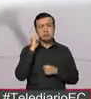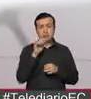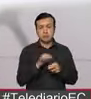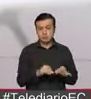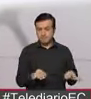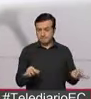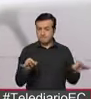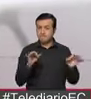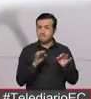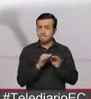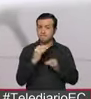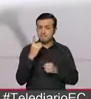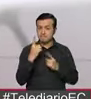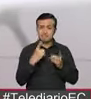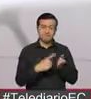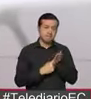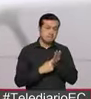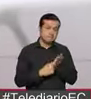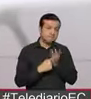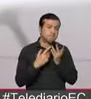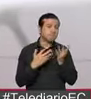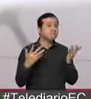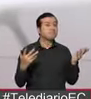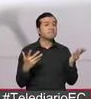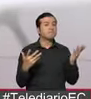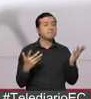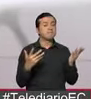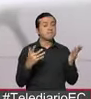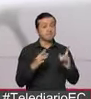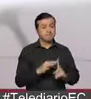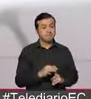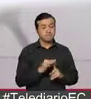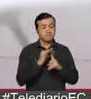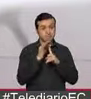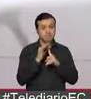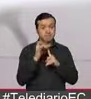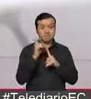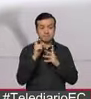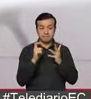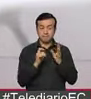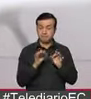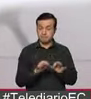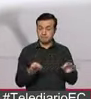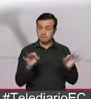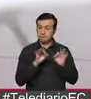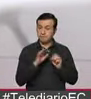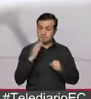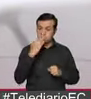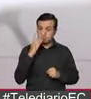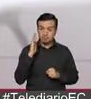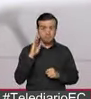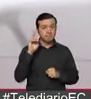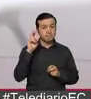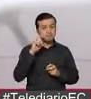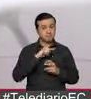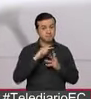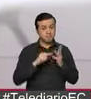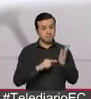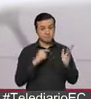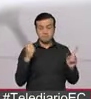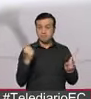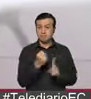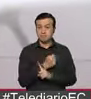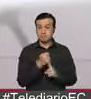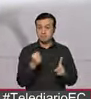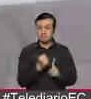que empecemos a debatir un poco sobre las capacidades especiales que se requieren para combatir este tipo de agresión